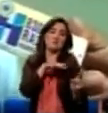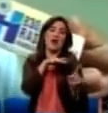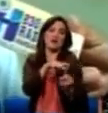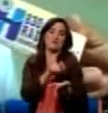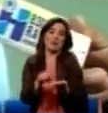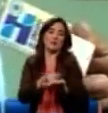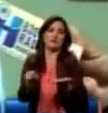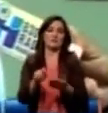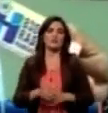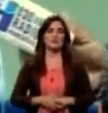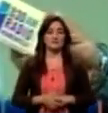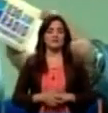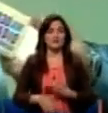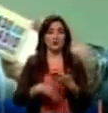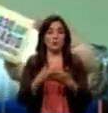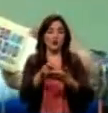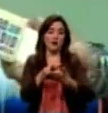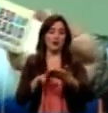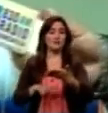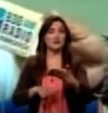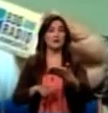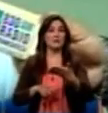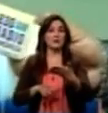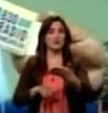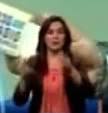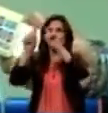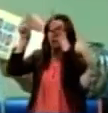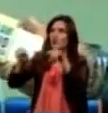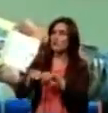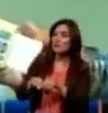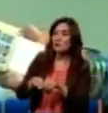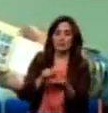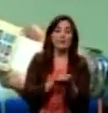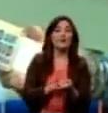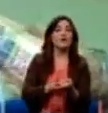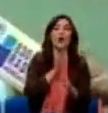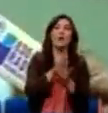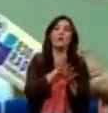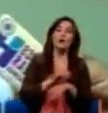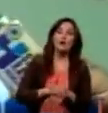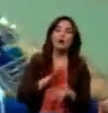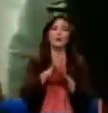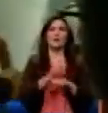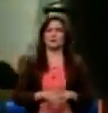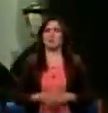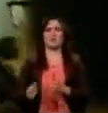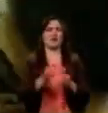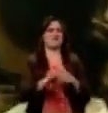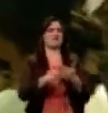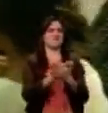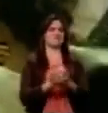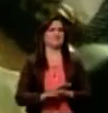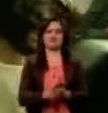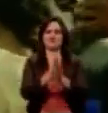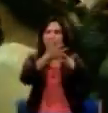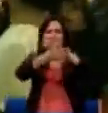que en mítines lee discursos a través de teleprompter, por lo tanto a él le redactan todo, no está preparado. También emplazó una vez